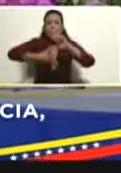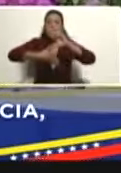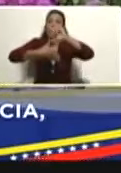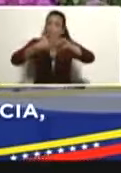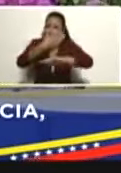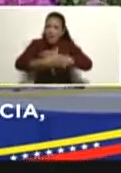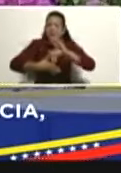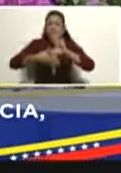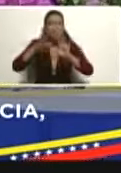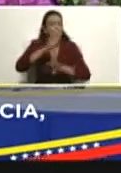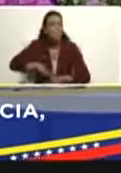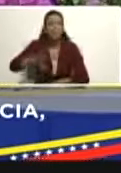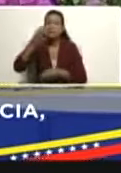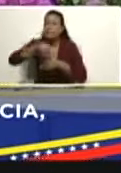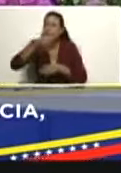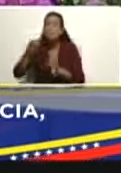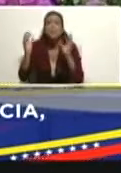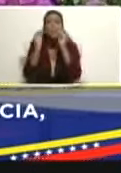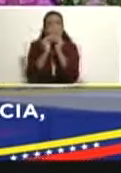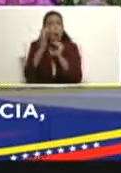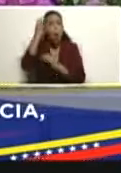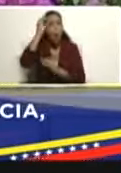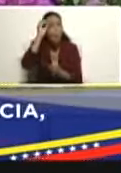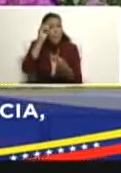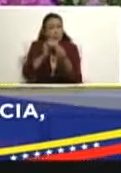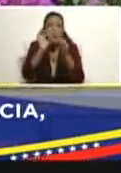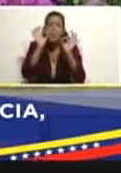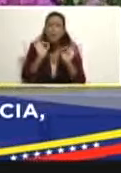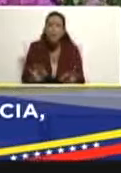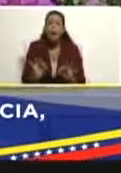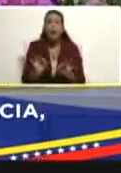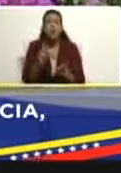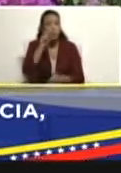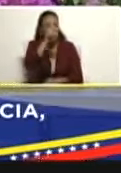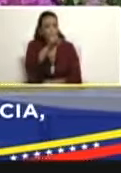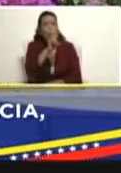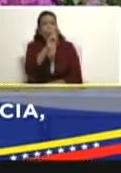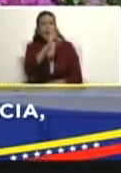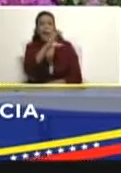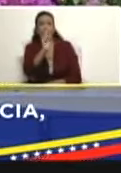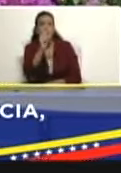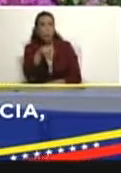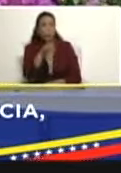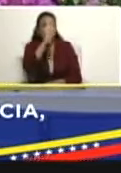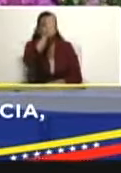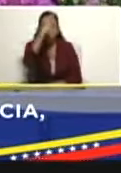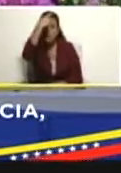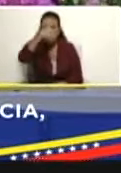seguramente, Ricardo Menéndez, tú que eres futurista y medio profeta,